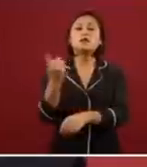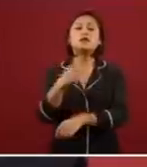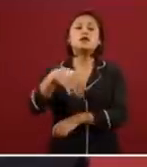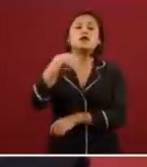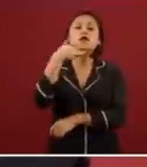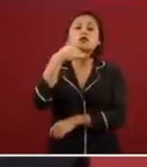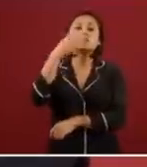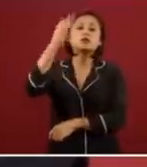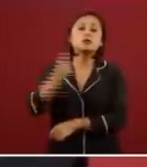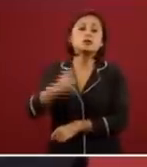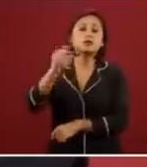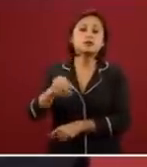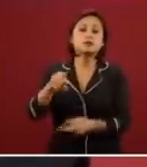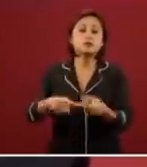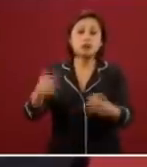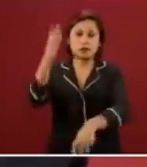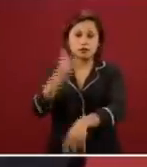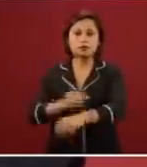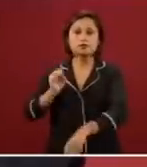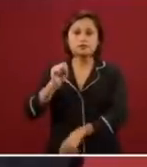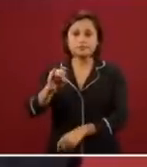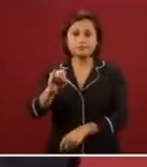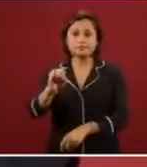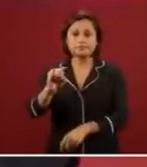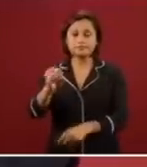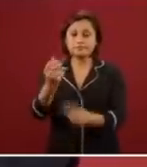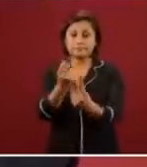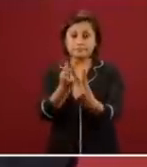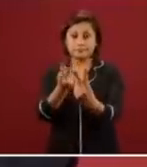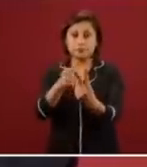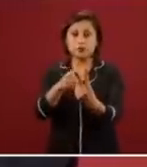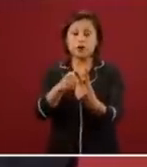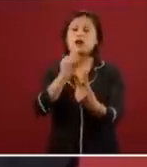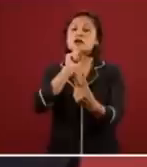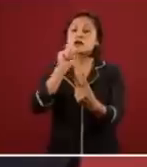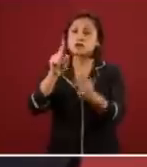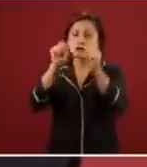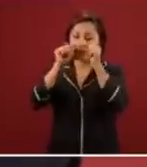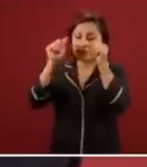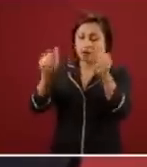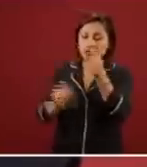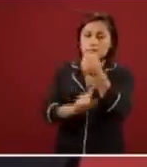impunidad. Y se están atendiendo las causas que originan